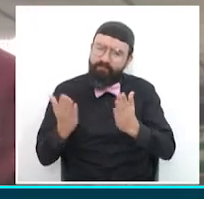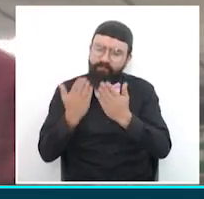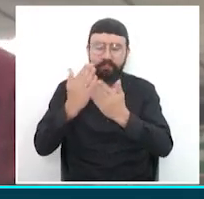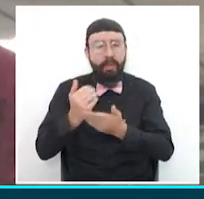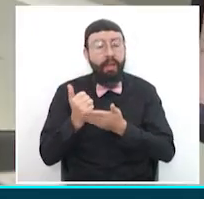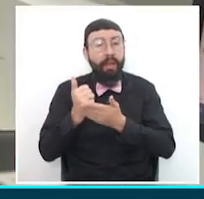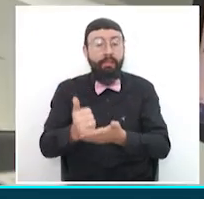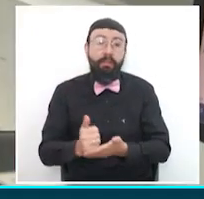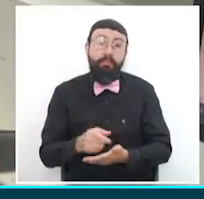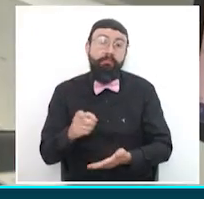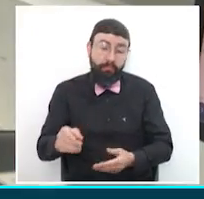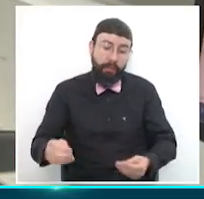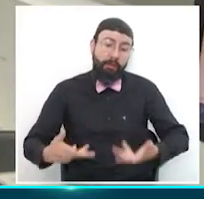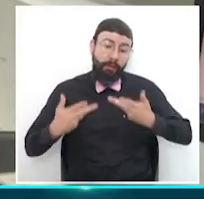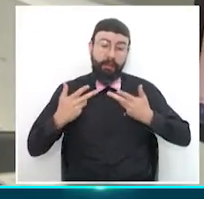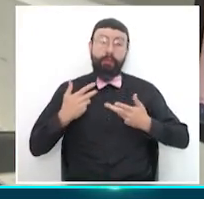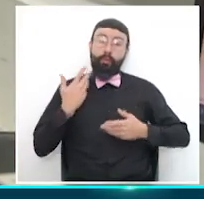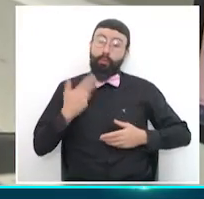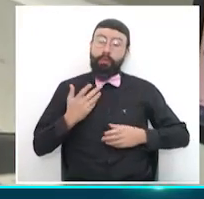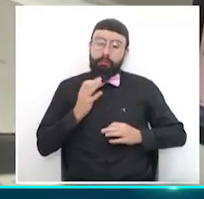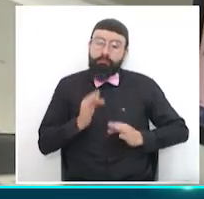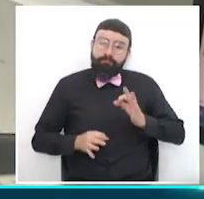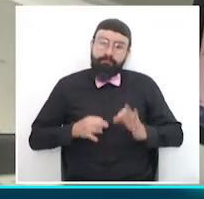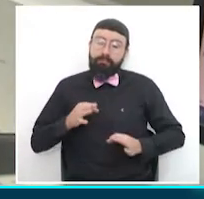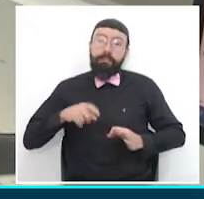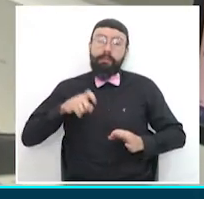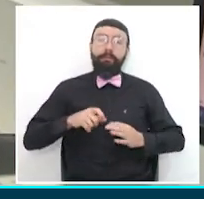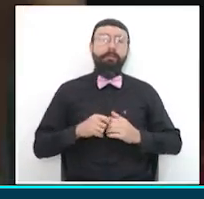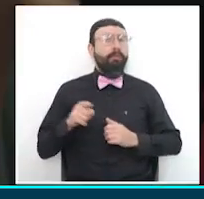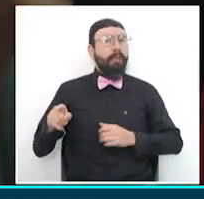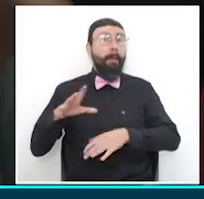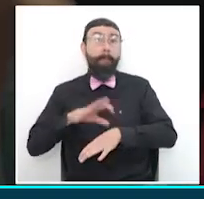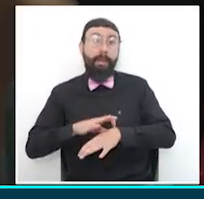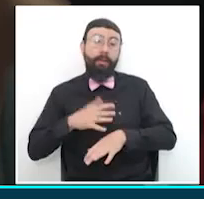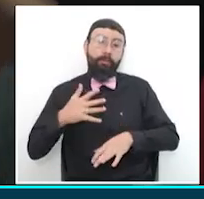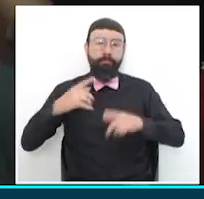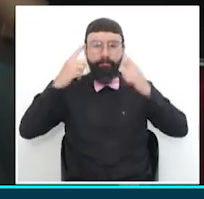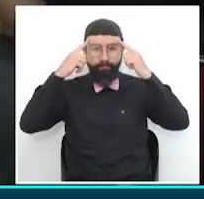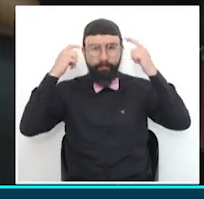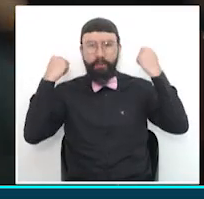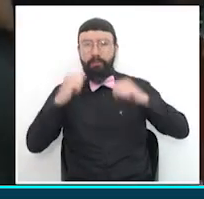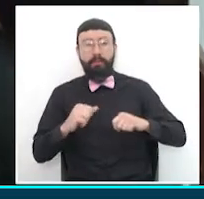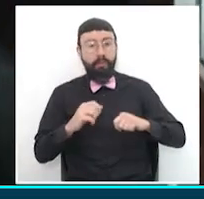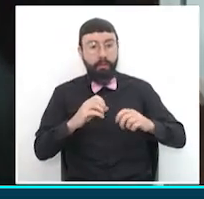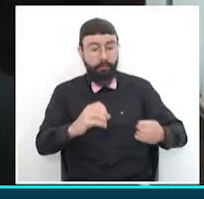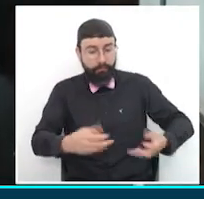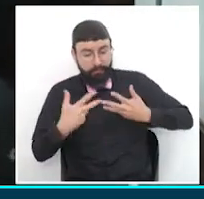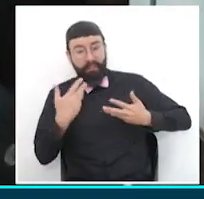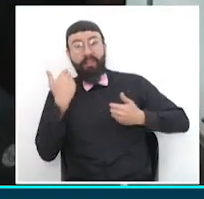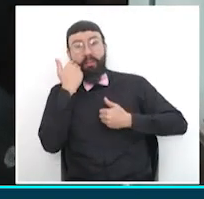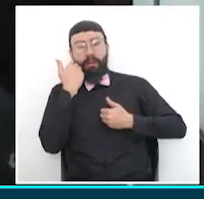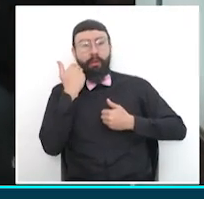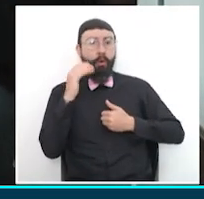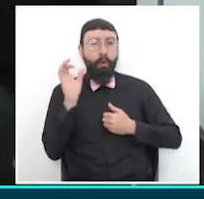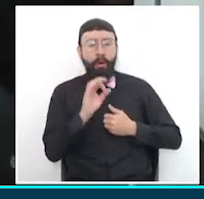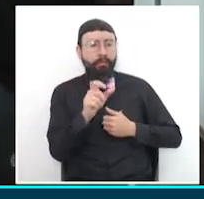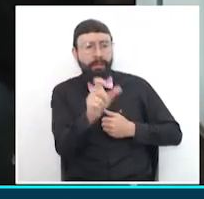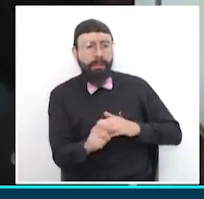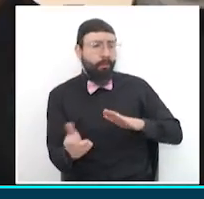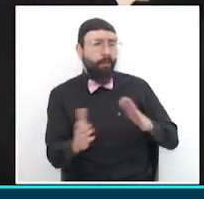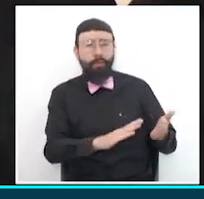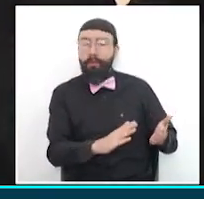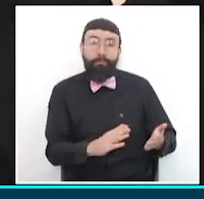muy expuestos. La preocupación de los médicos es evidente. No quieren ni contagiarse ni perder pacientes por